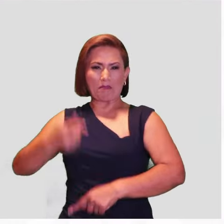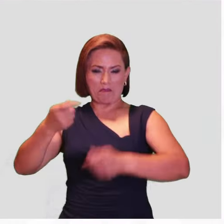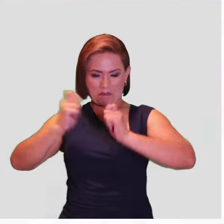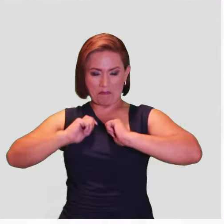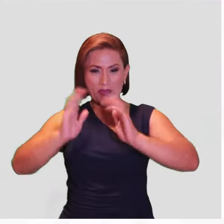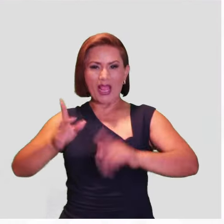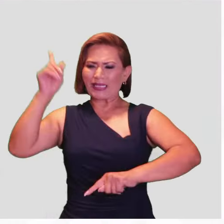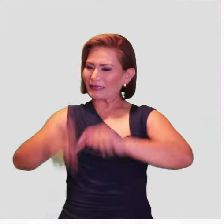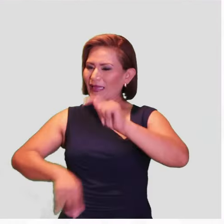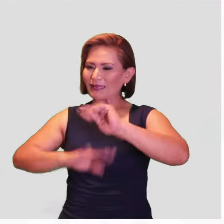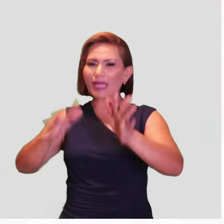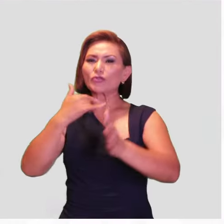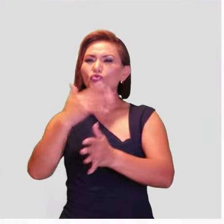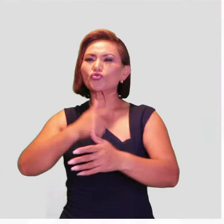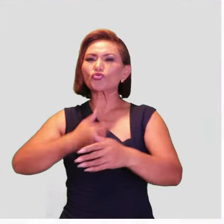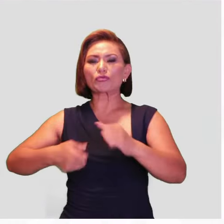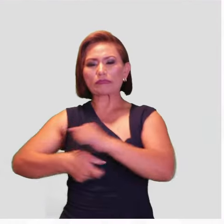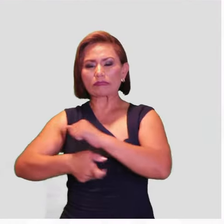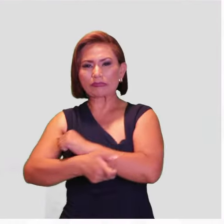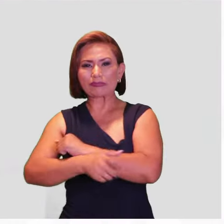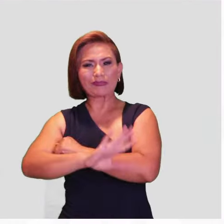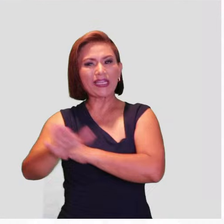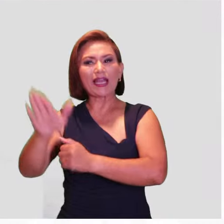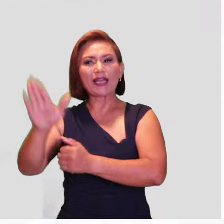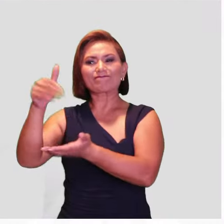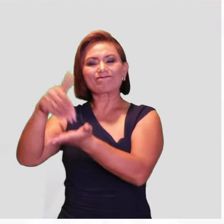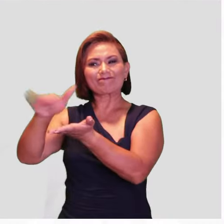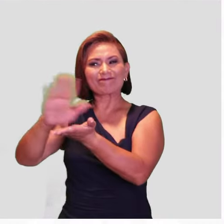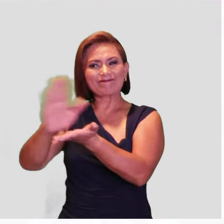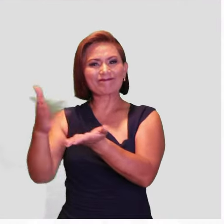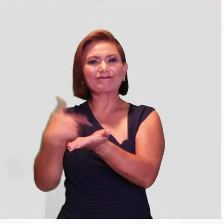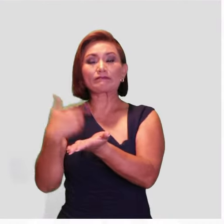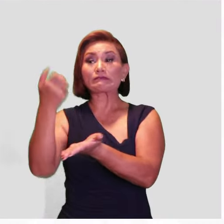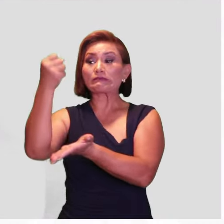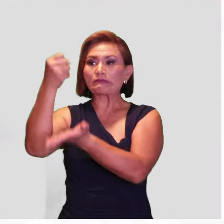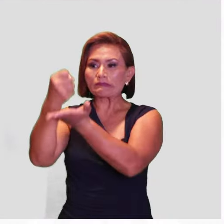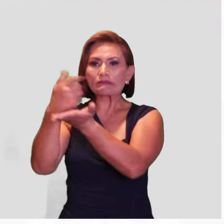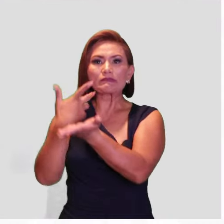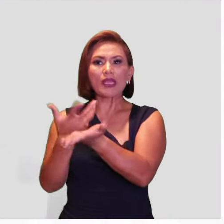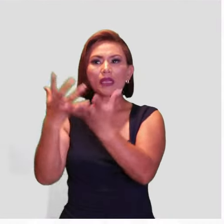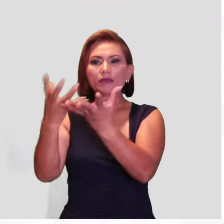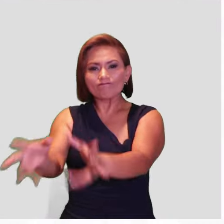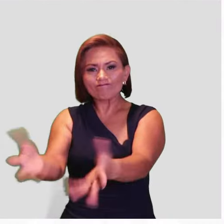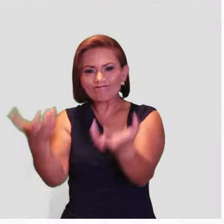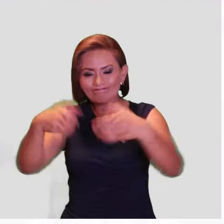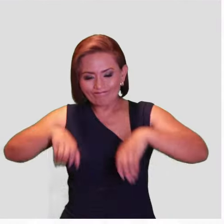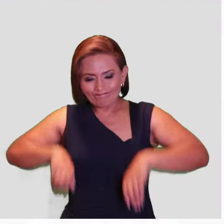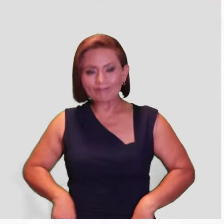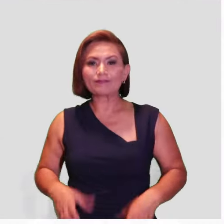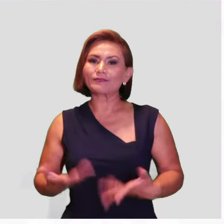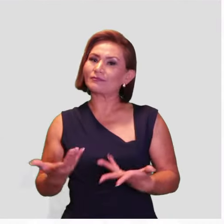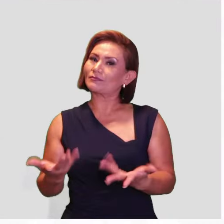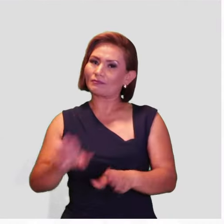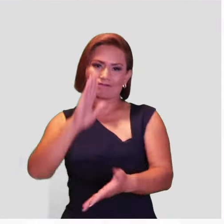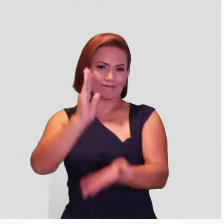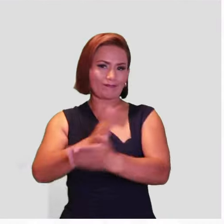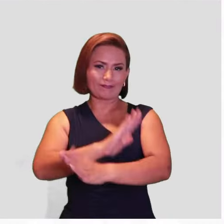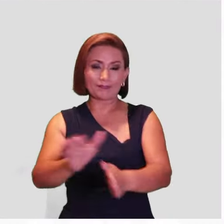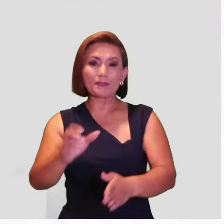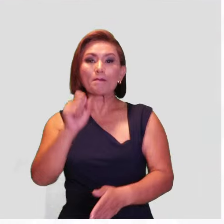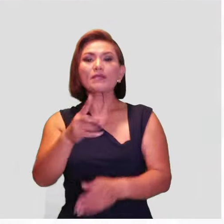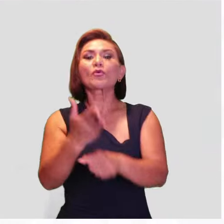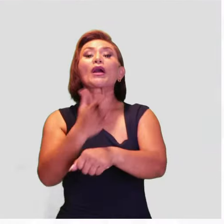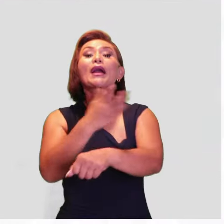prácticas ya se van, y con ellos los desfalcos a la hacienda municipal. Urgente fortalecer el sistema de transparencia y rendición de